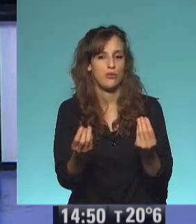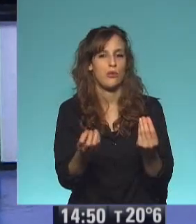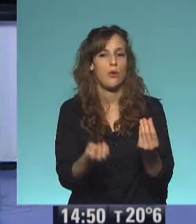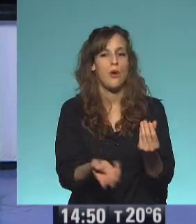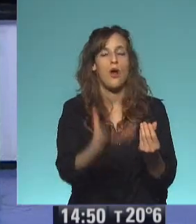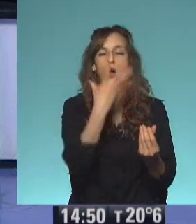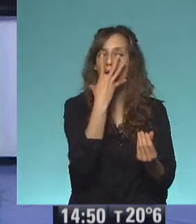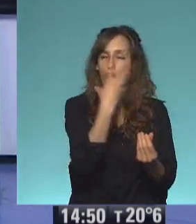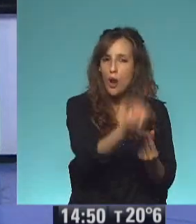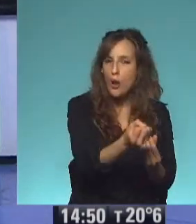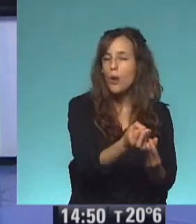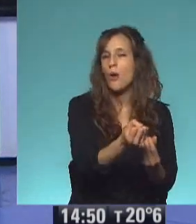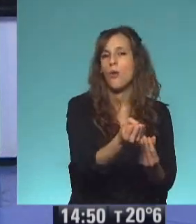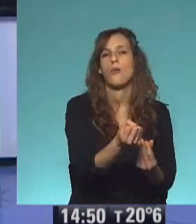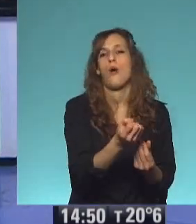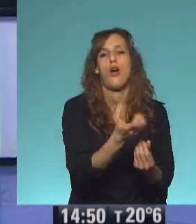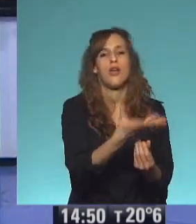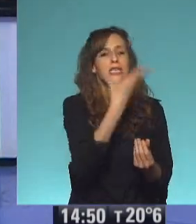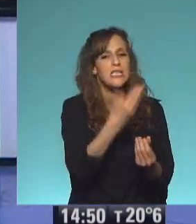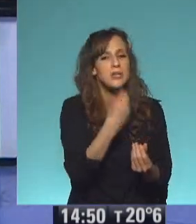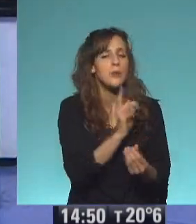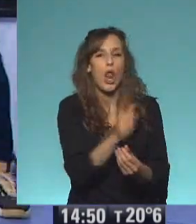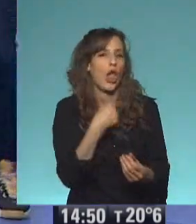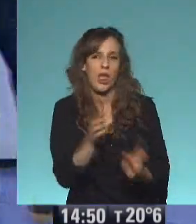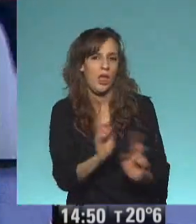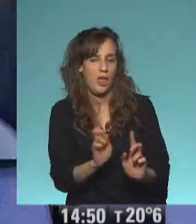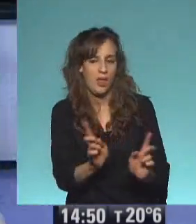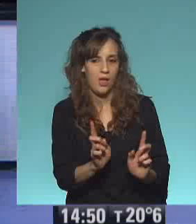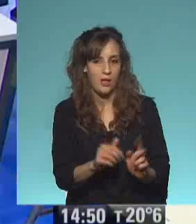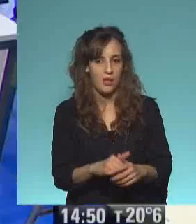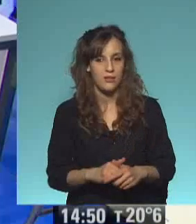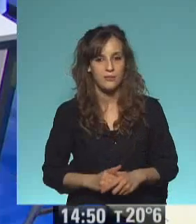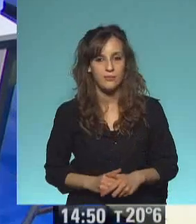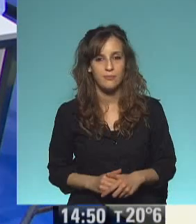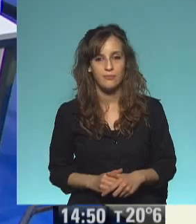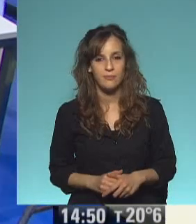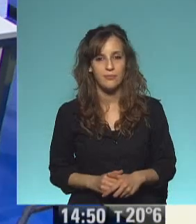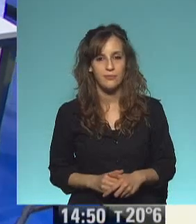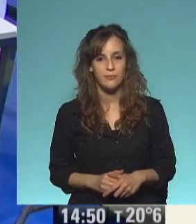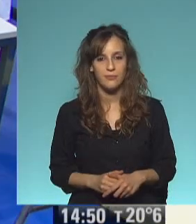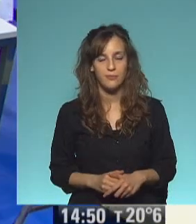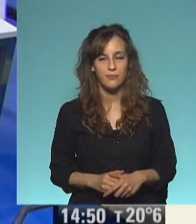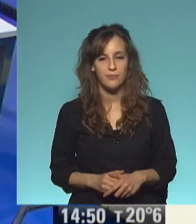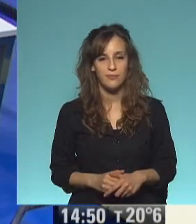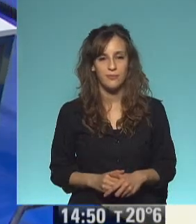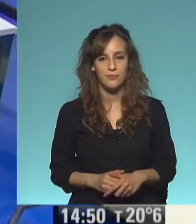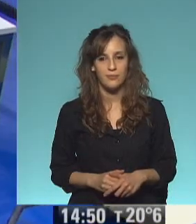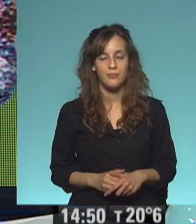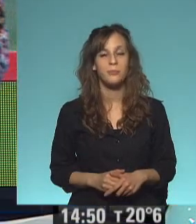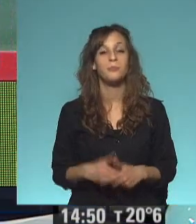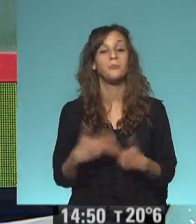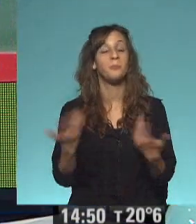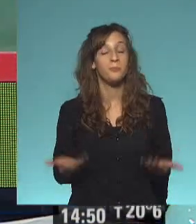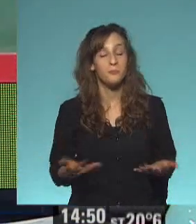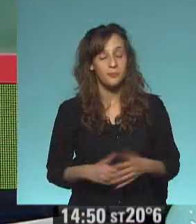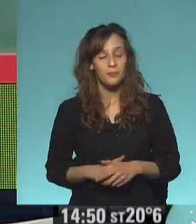El palo no quiere pegarle al lobo. El lobo no quiere sacar a la chiva. La chiva no quiere salir de ahí. Sal de ahí, chivita. Ahí va. ¿Y cuál era?